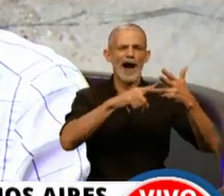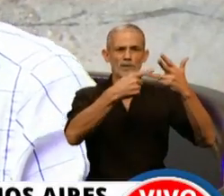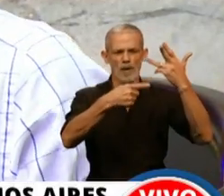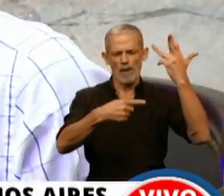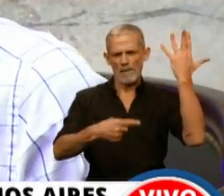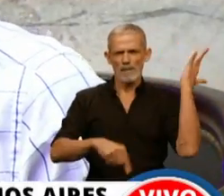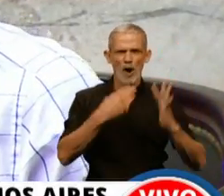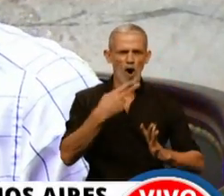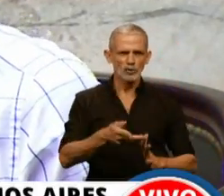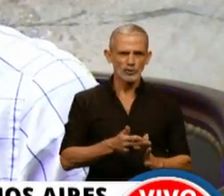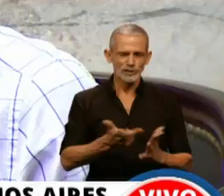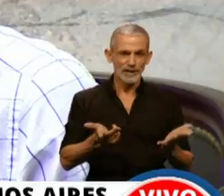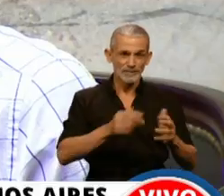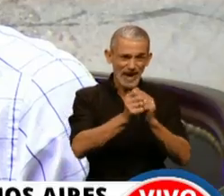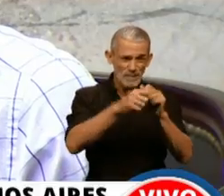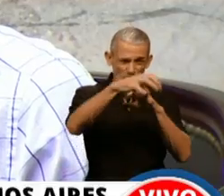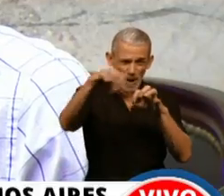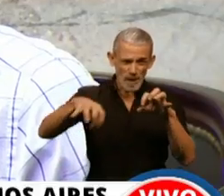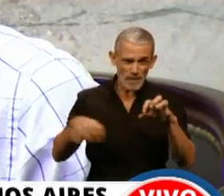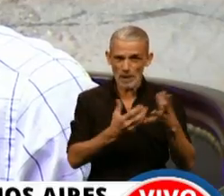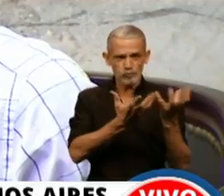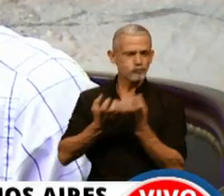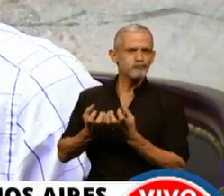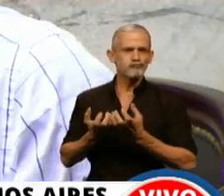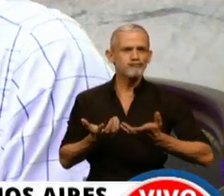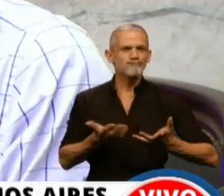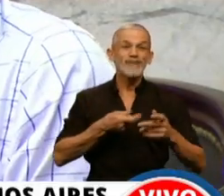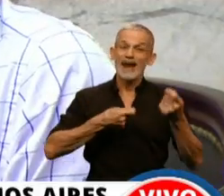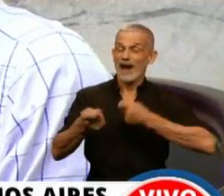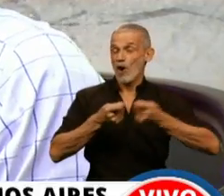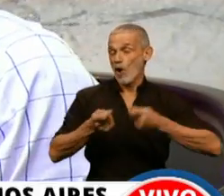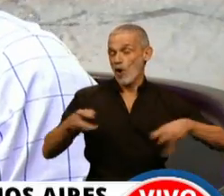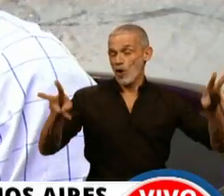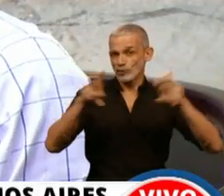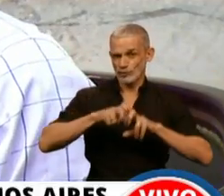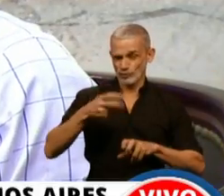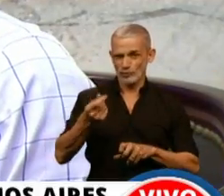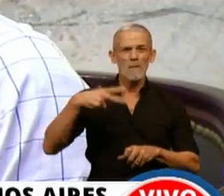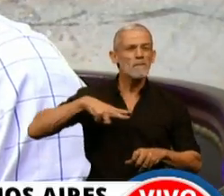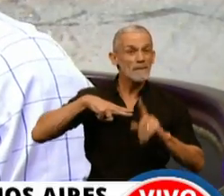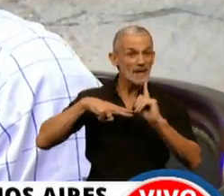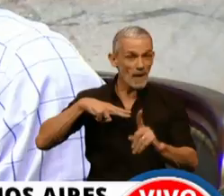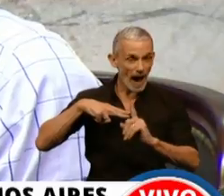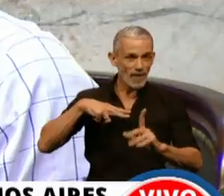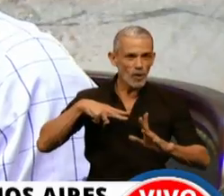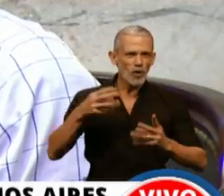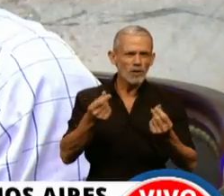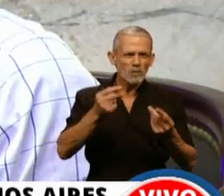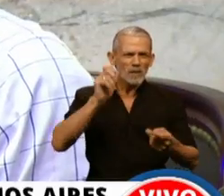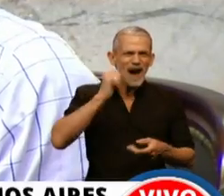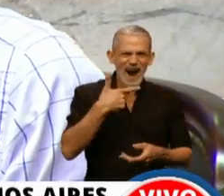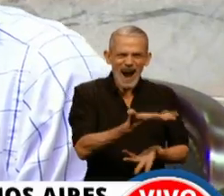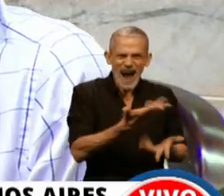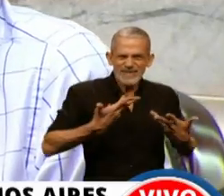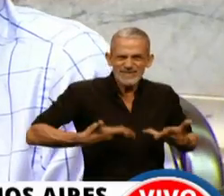quedaron todas estas con el negocio el gran negocio privado con un recurso esencial